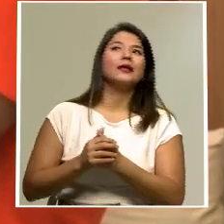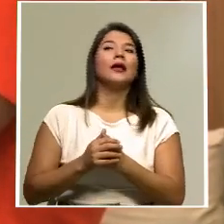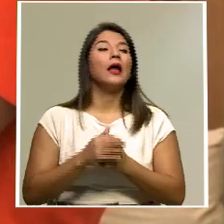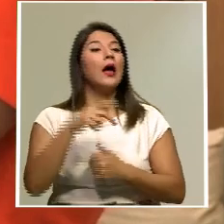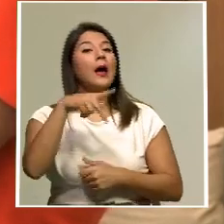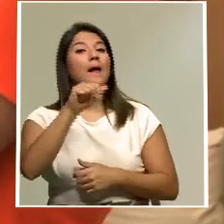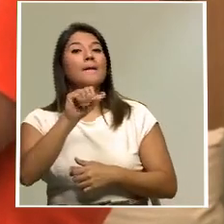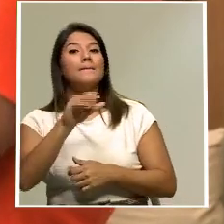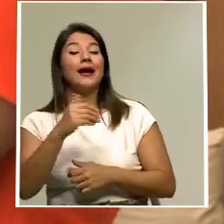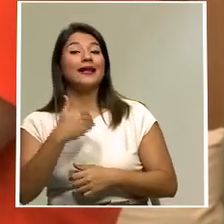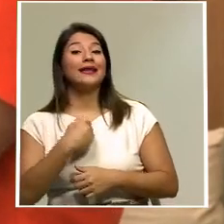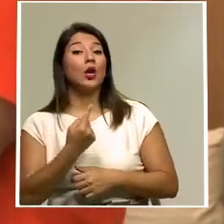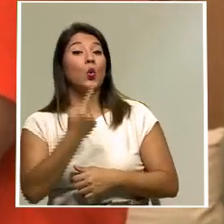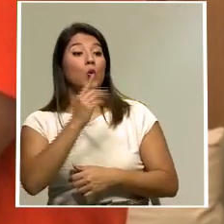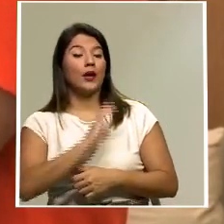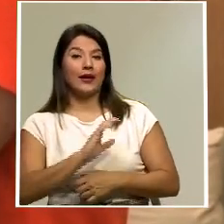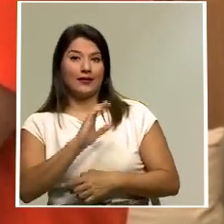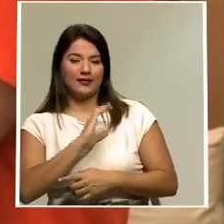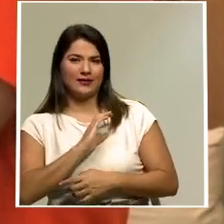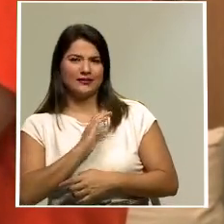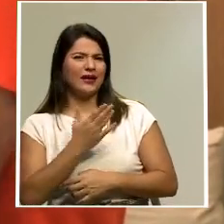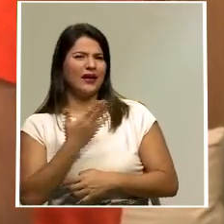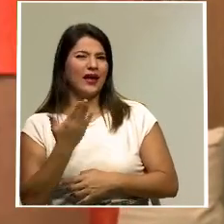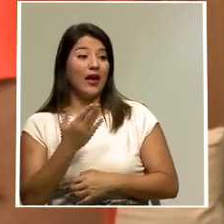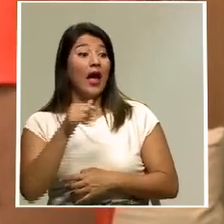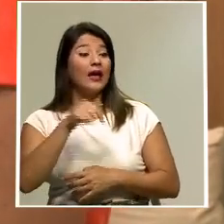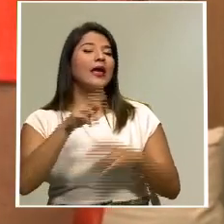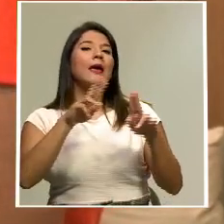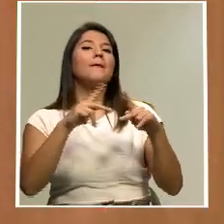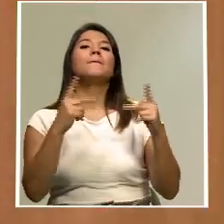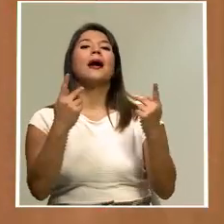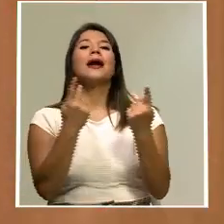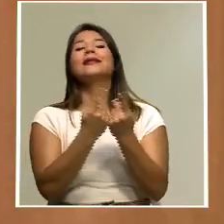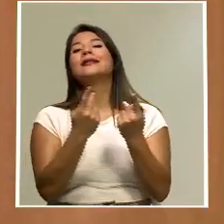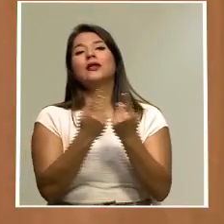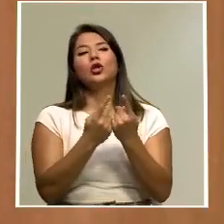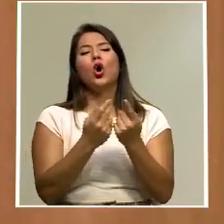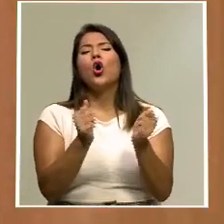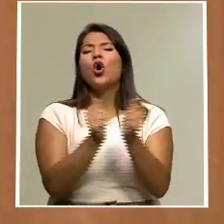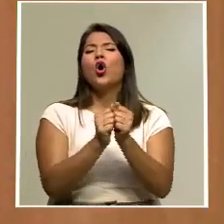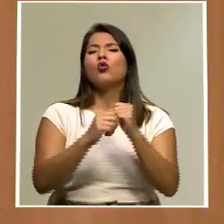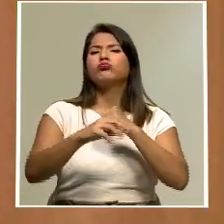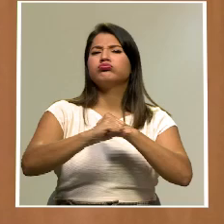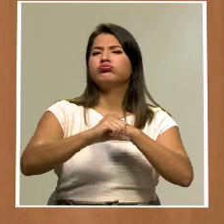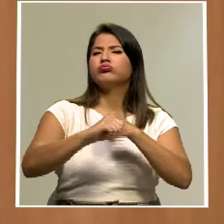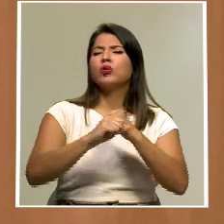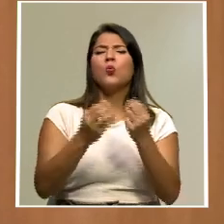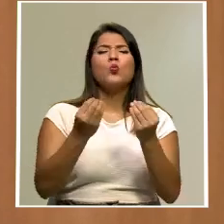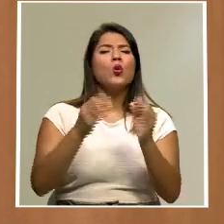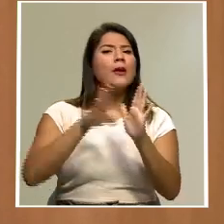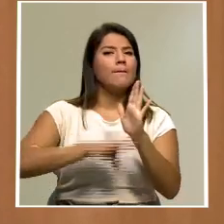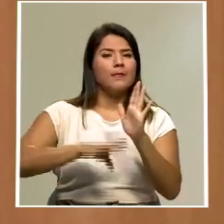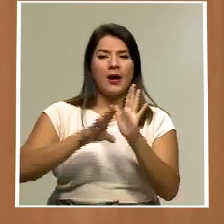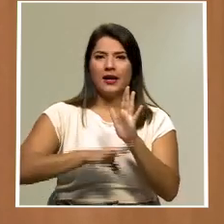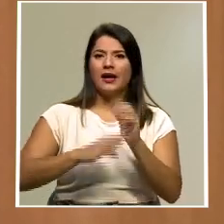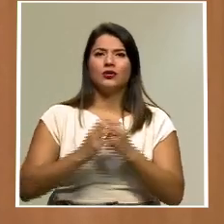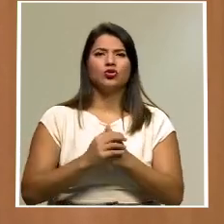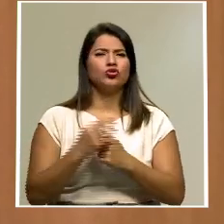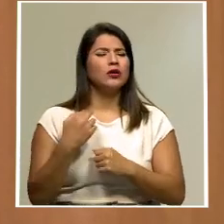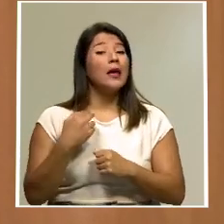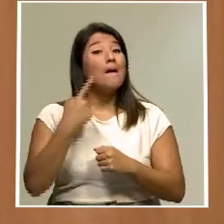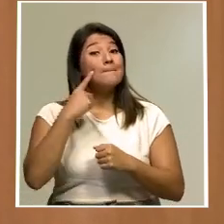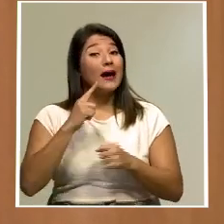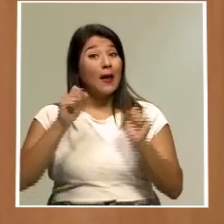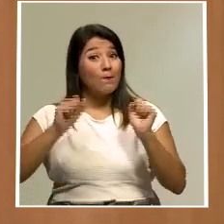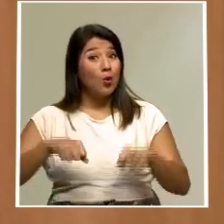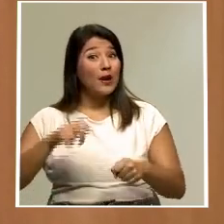Ciudadana se caracteriza por ser un partido de campañas austeras. De hecho, nuestra inscripción históricamente ha sido de montos